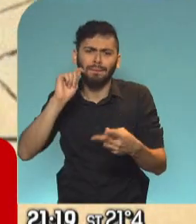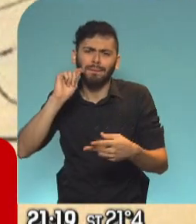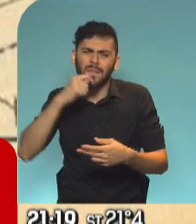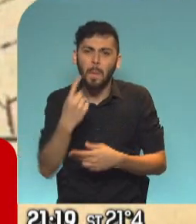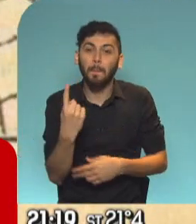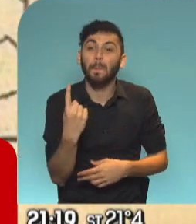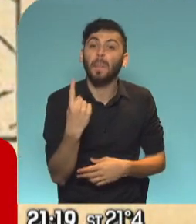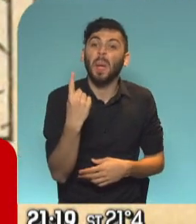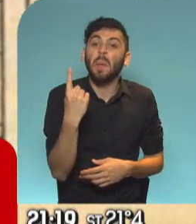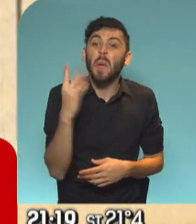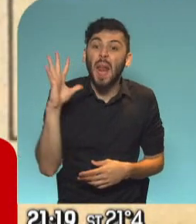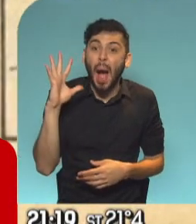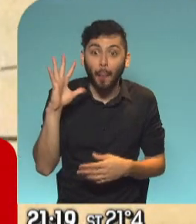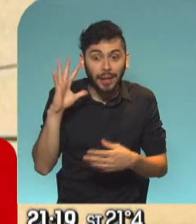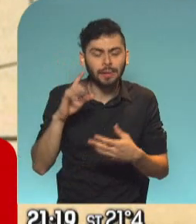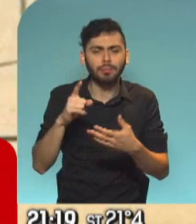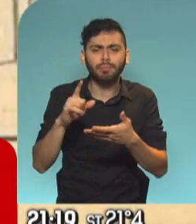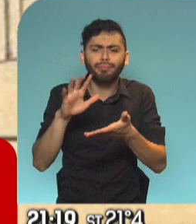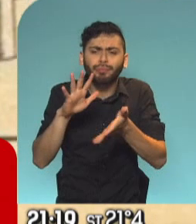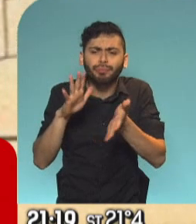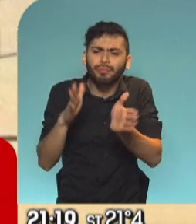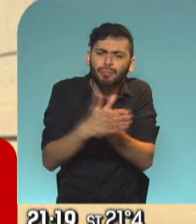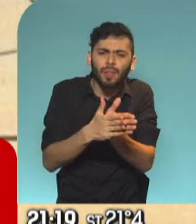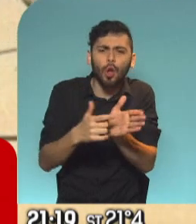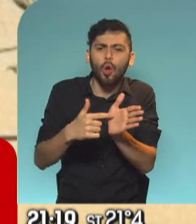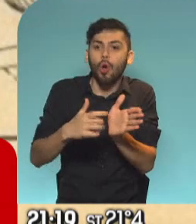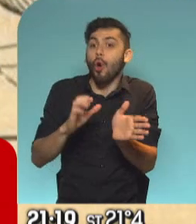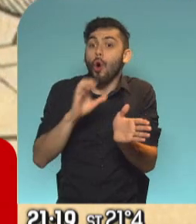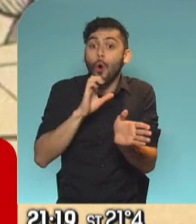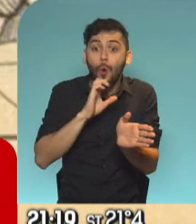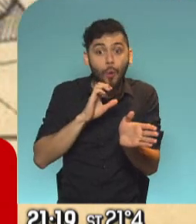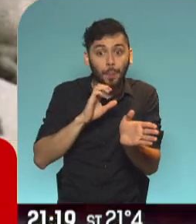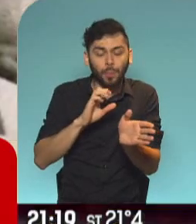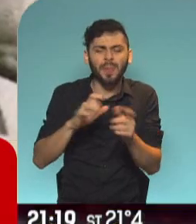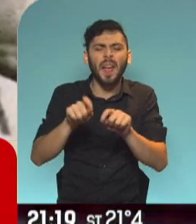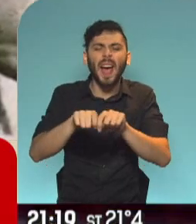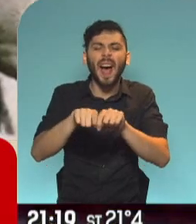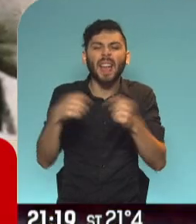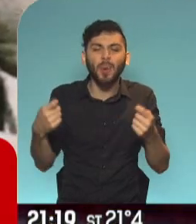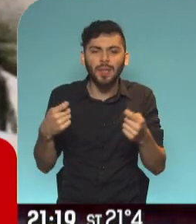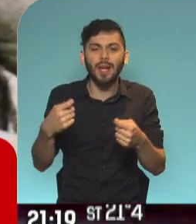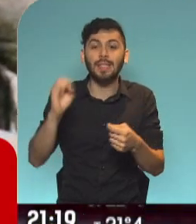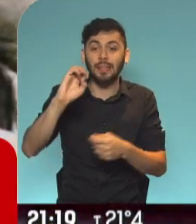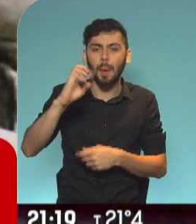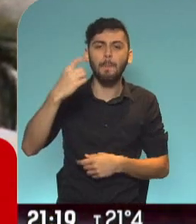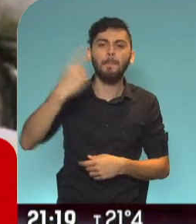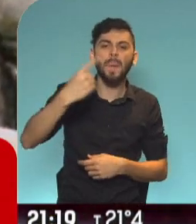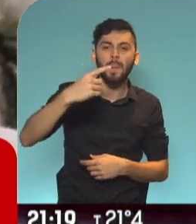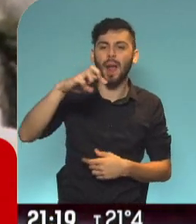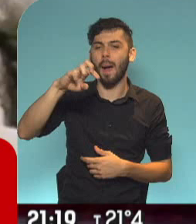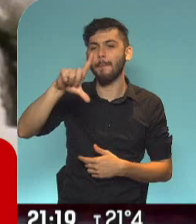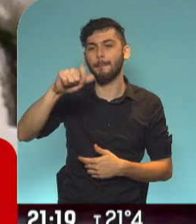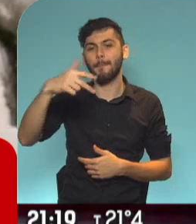vez en las páginas de la historia del humor gráfico argentino. Fue en la revista Primera Plana.